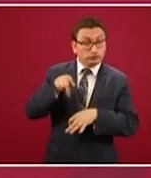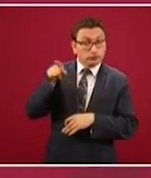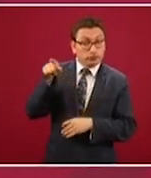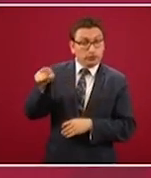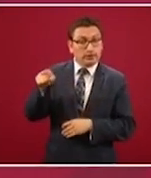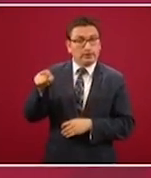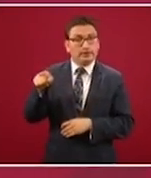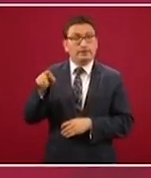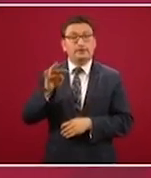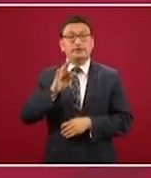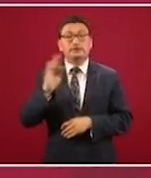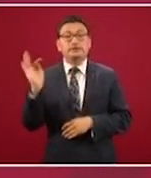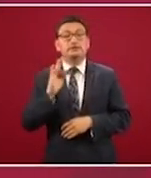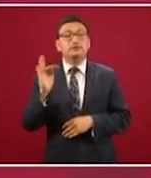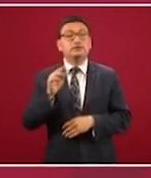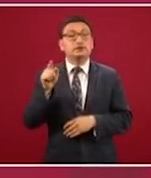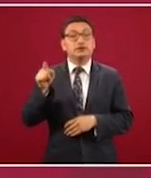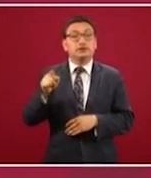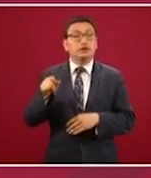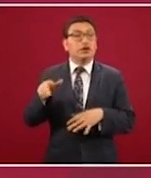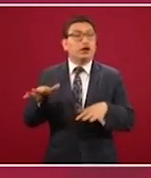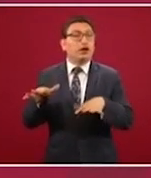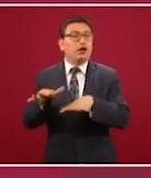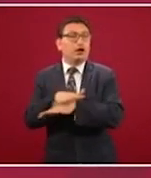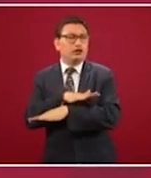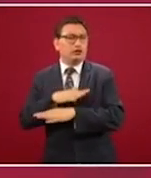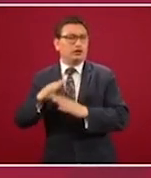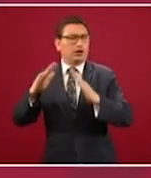ya se cambió de casa